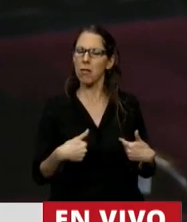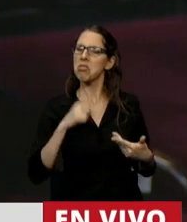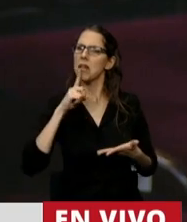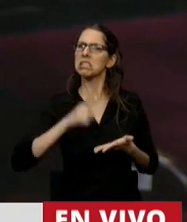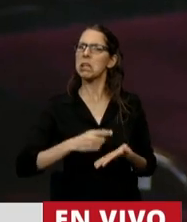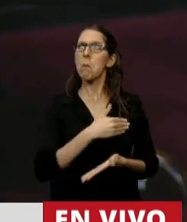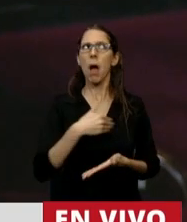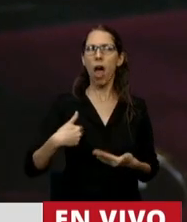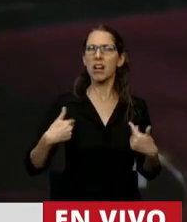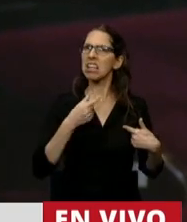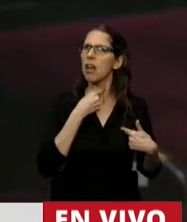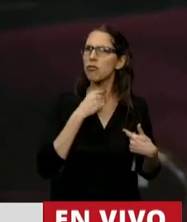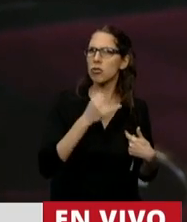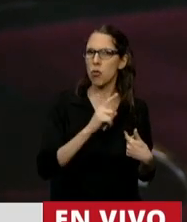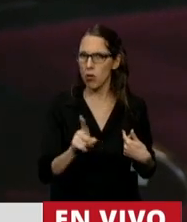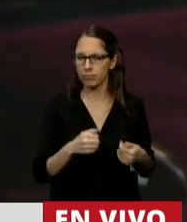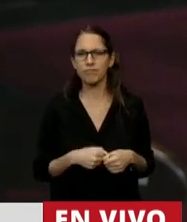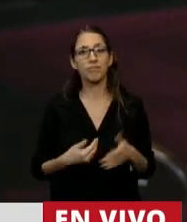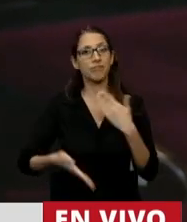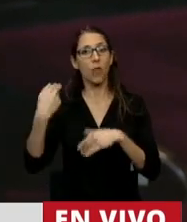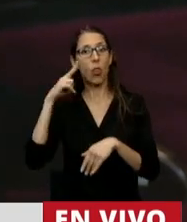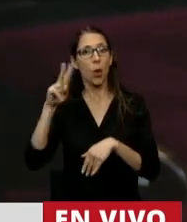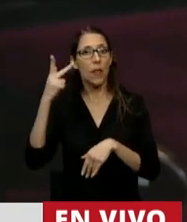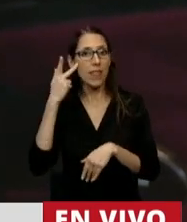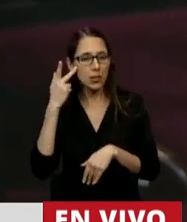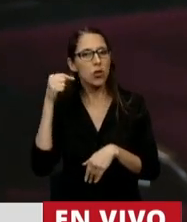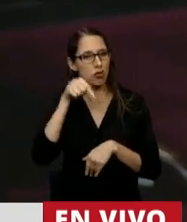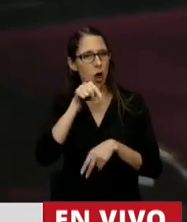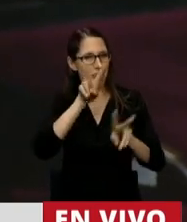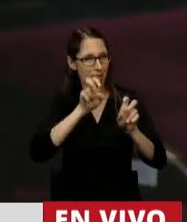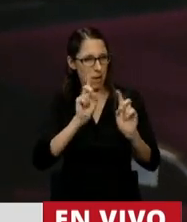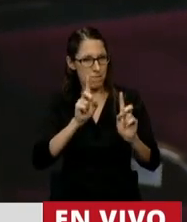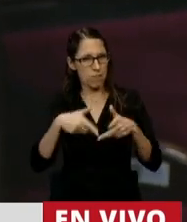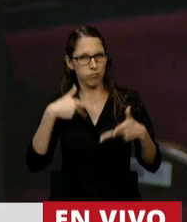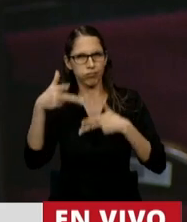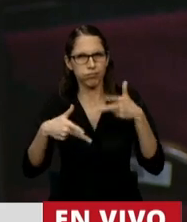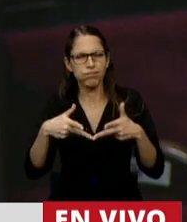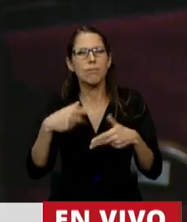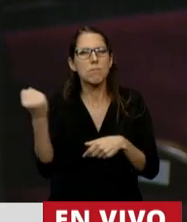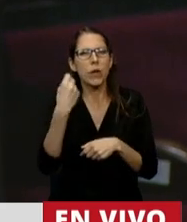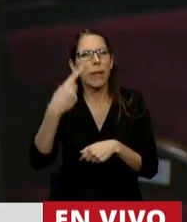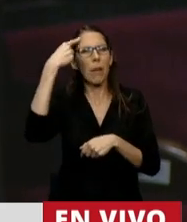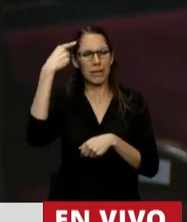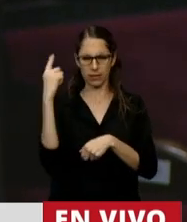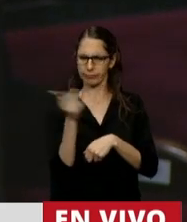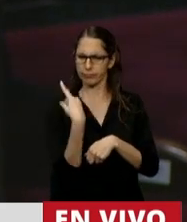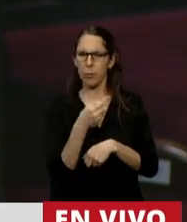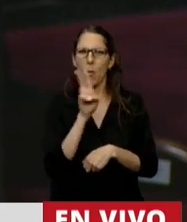elegida. En el debate del 2018 esa fue mi línea. ¿Qué significa ser madre para